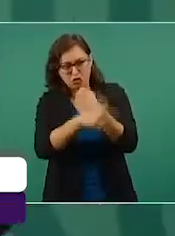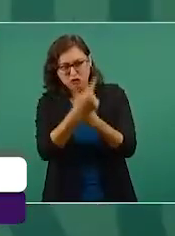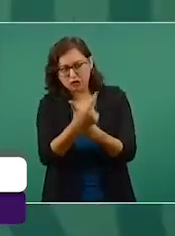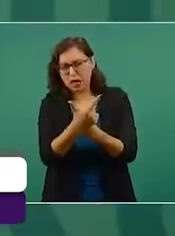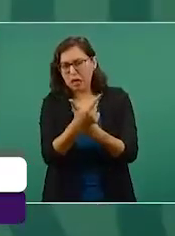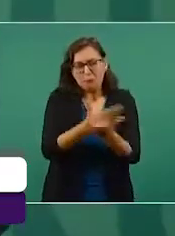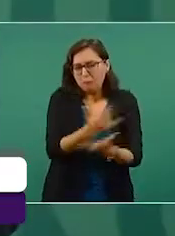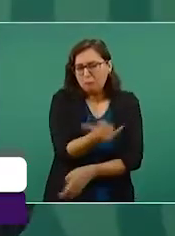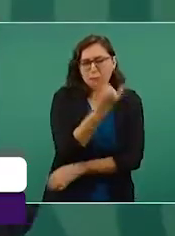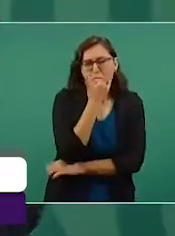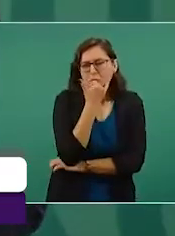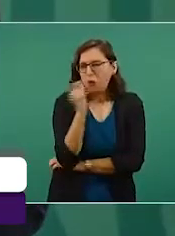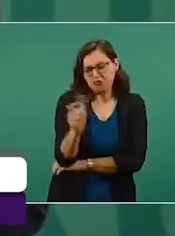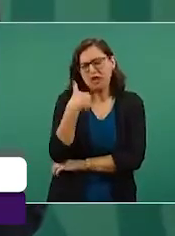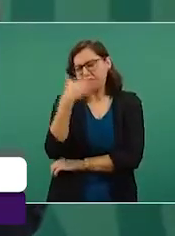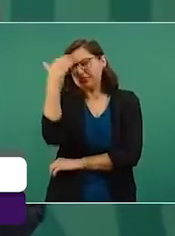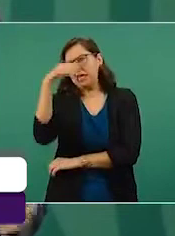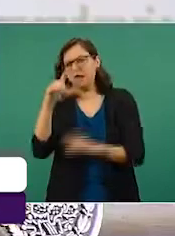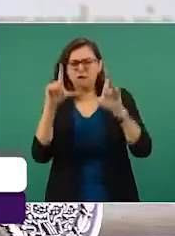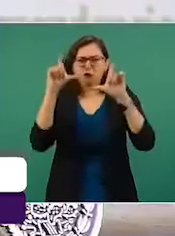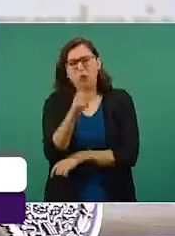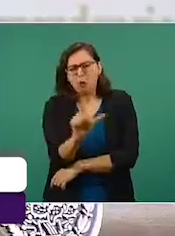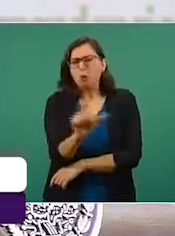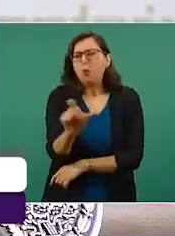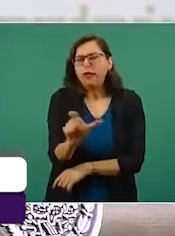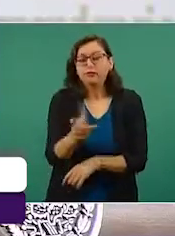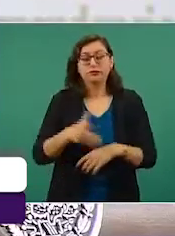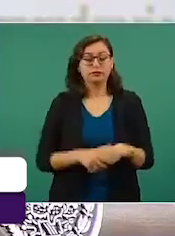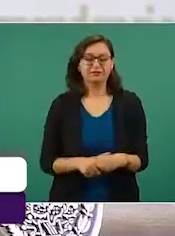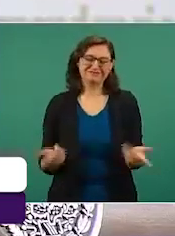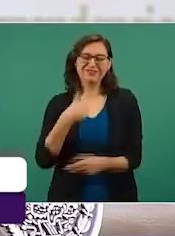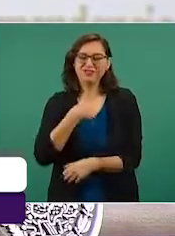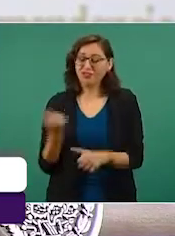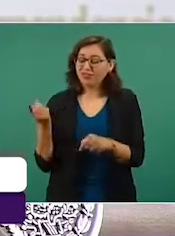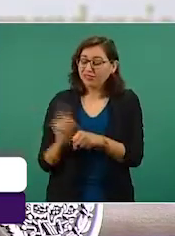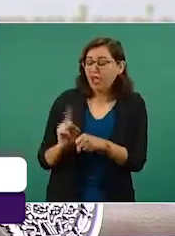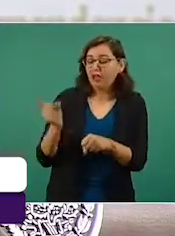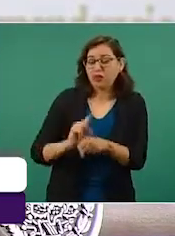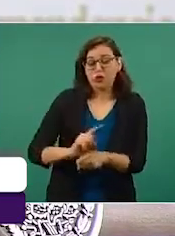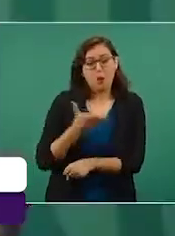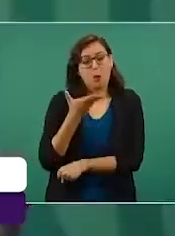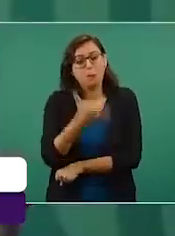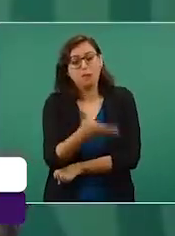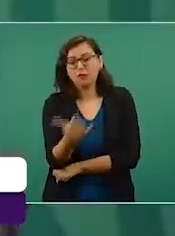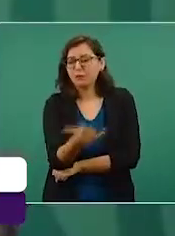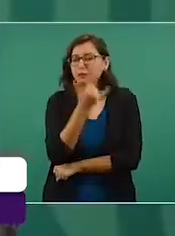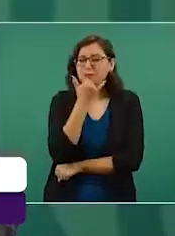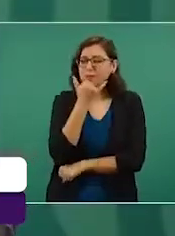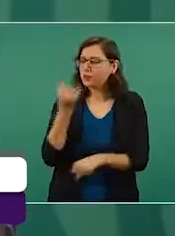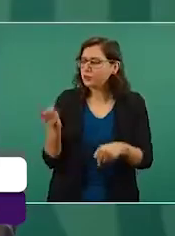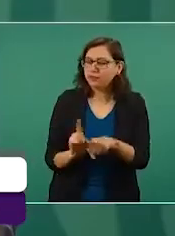este todos los días y lamento mucho que estas desgracias y no como autoridad sino